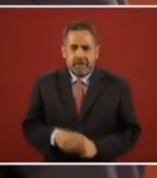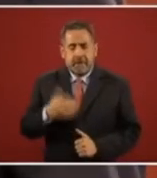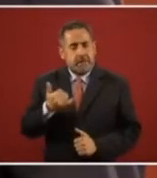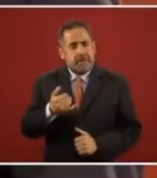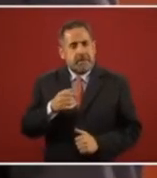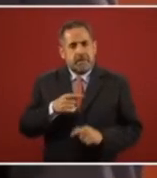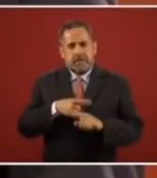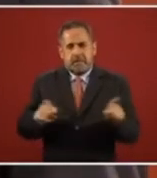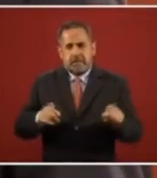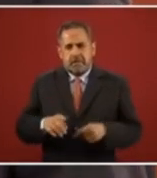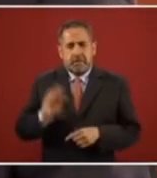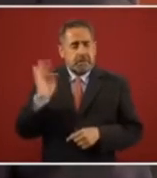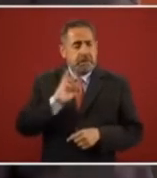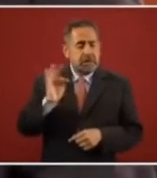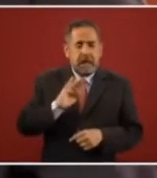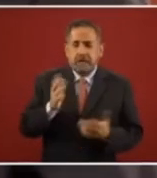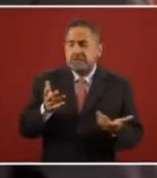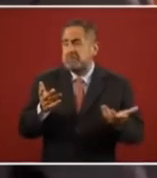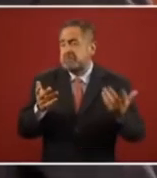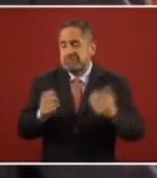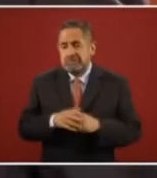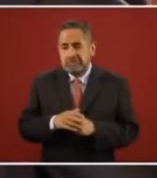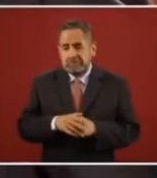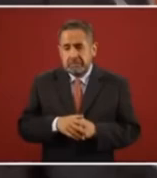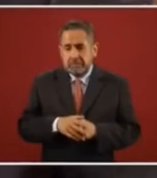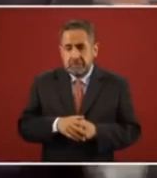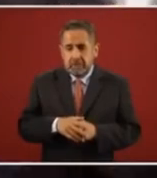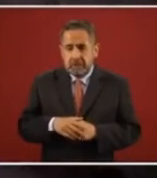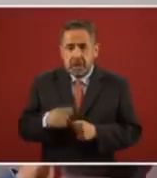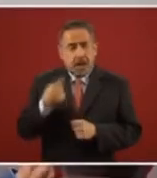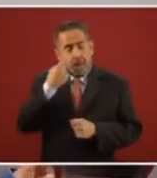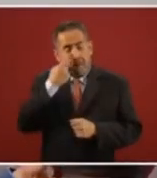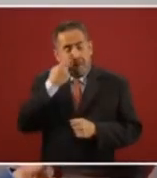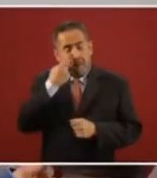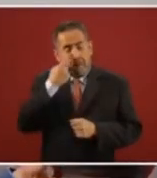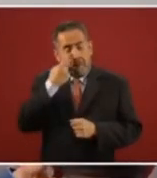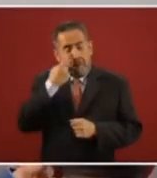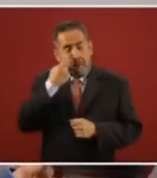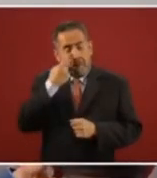puedes entrar hasta la policía y el ejército